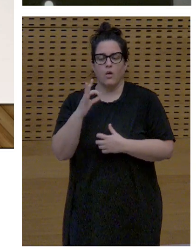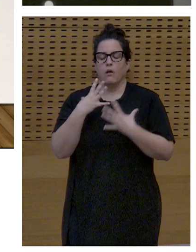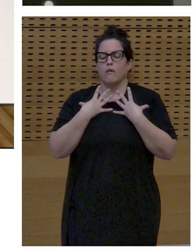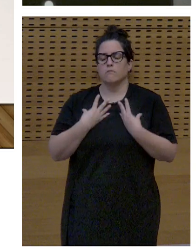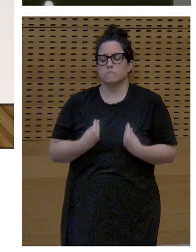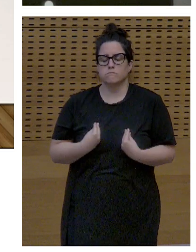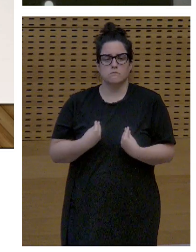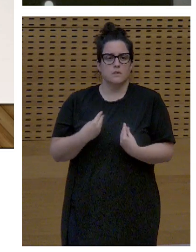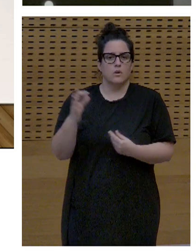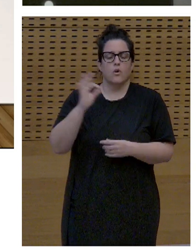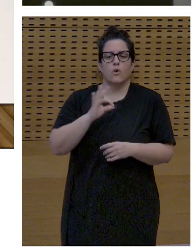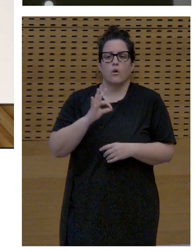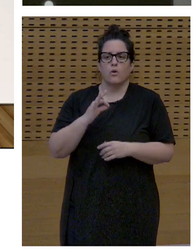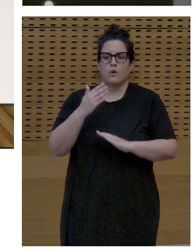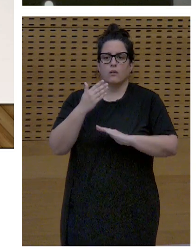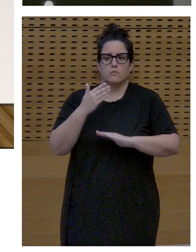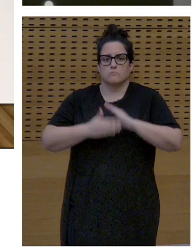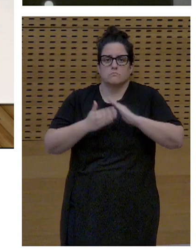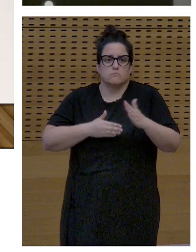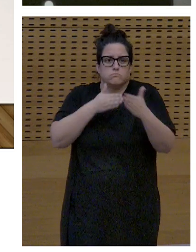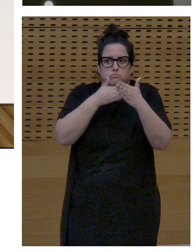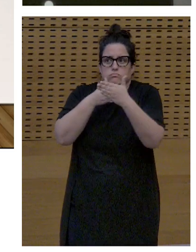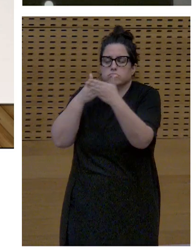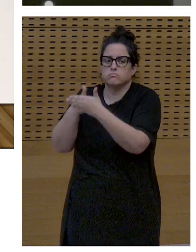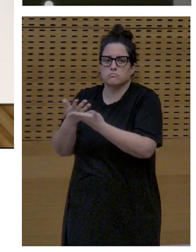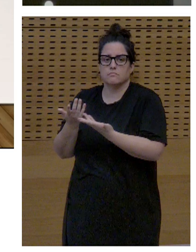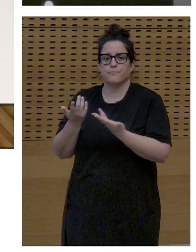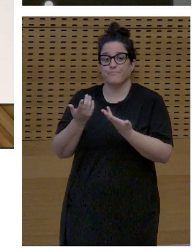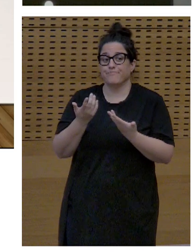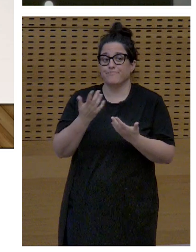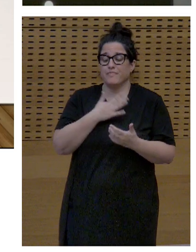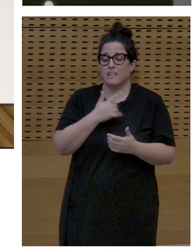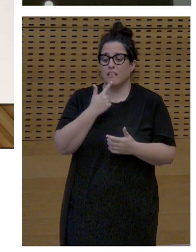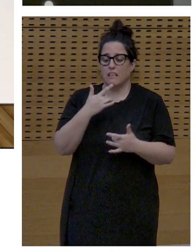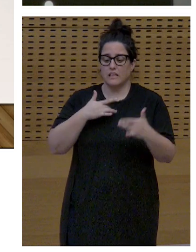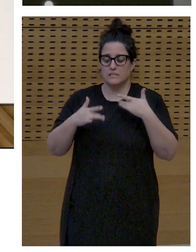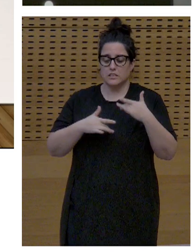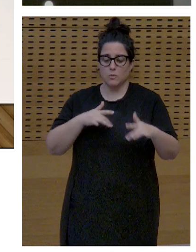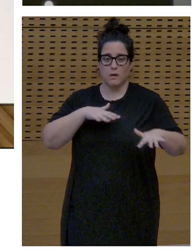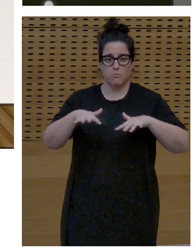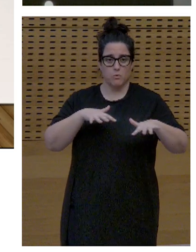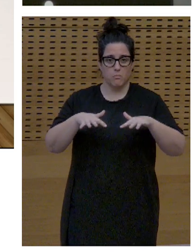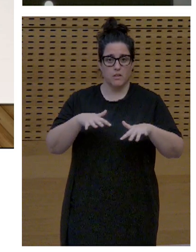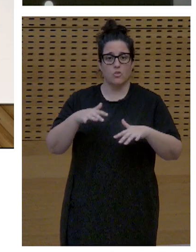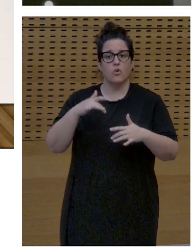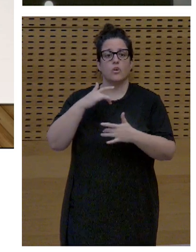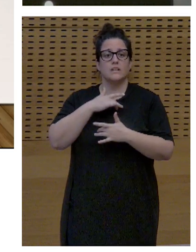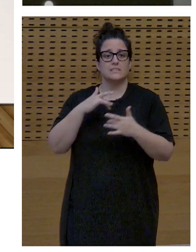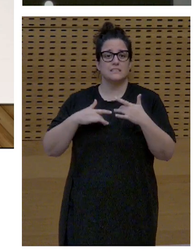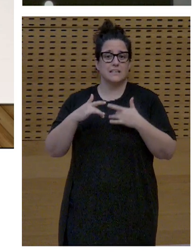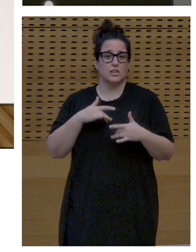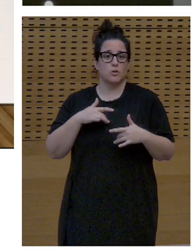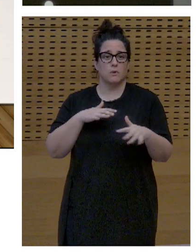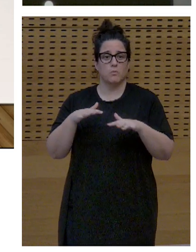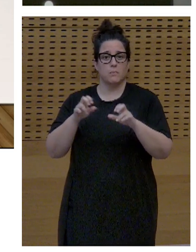triste y me encuentro muy limitado. Es decir, tanto los síntomas de movimiento como los de no movimiento